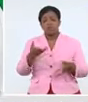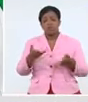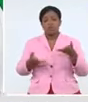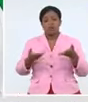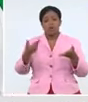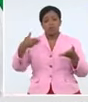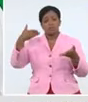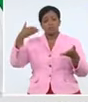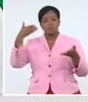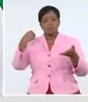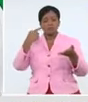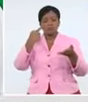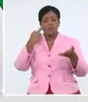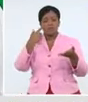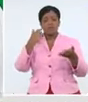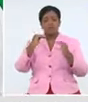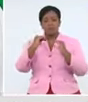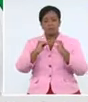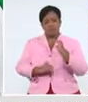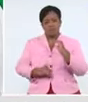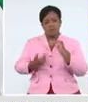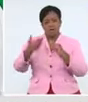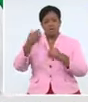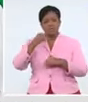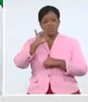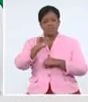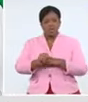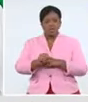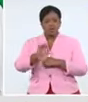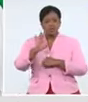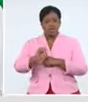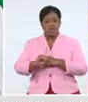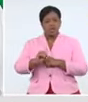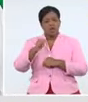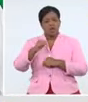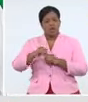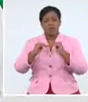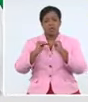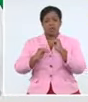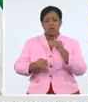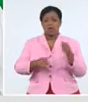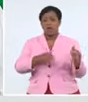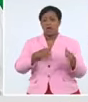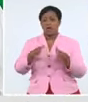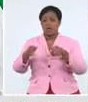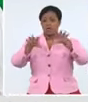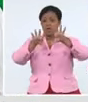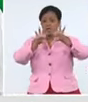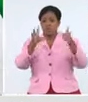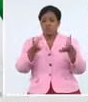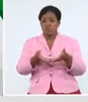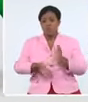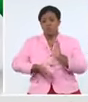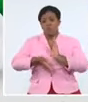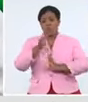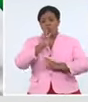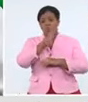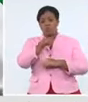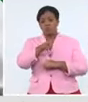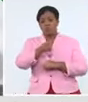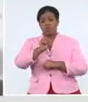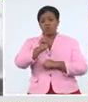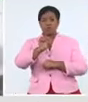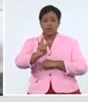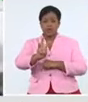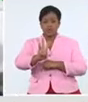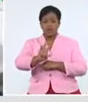de letalidad del mundo, que se mantiene en 2,0%, y a la de la región de las Américas, que